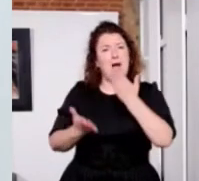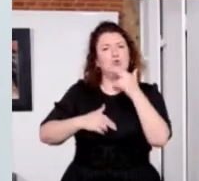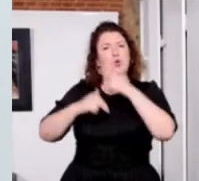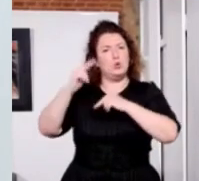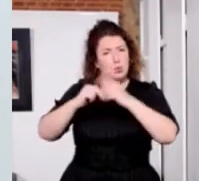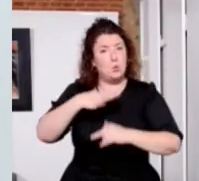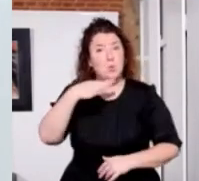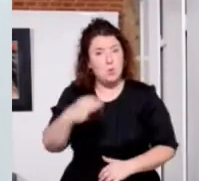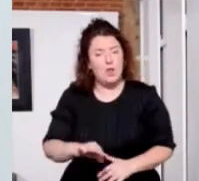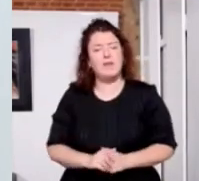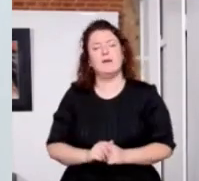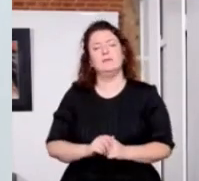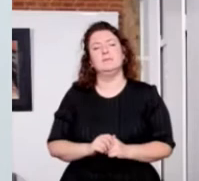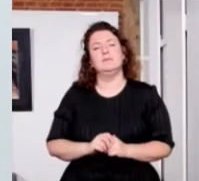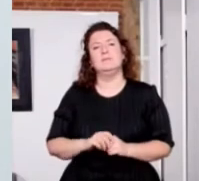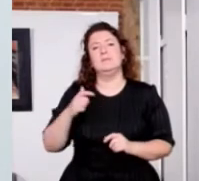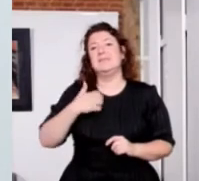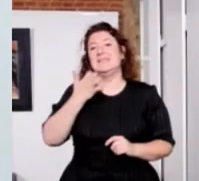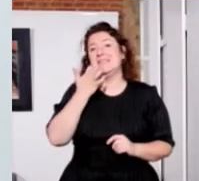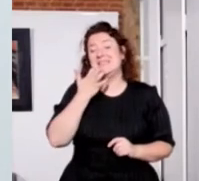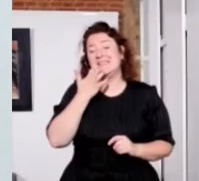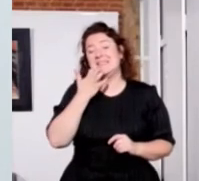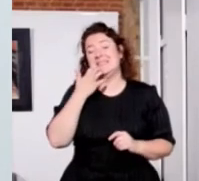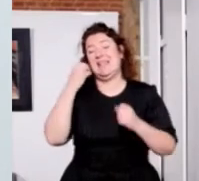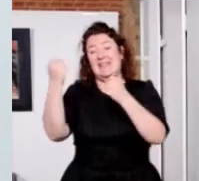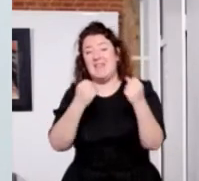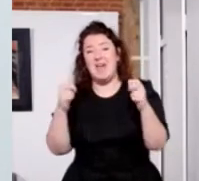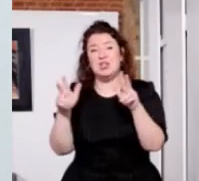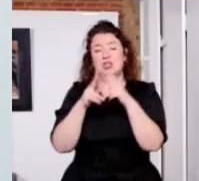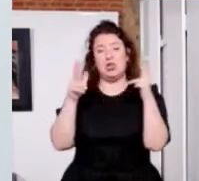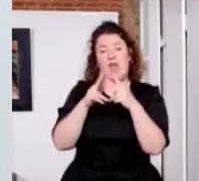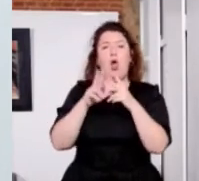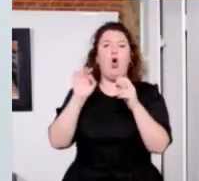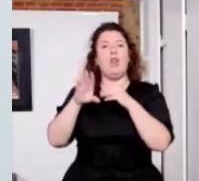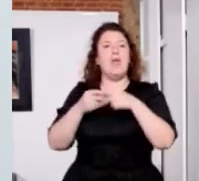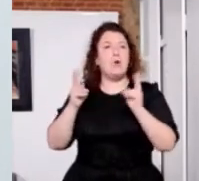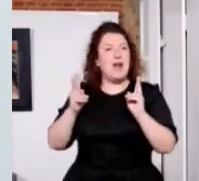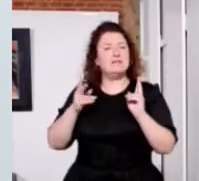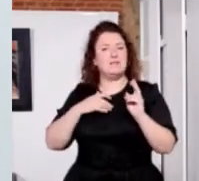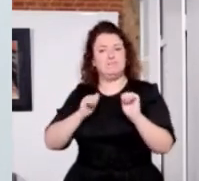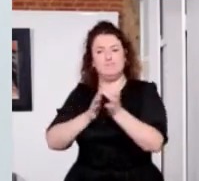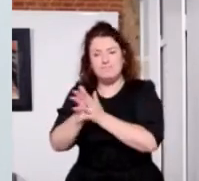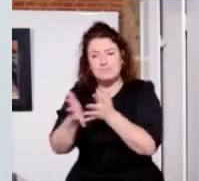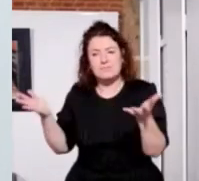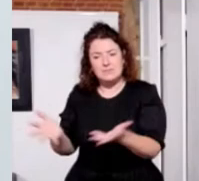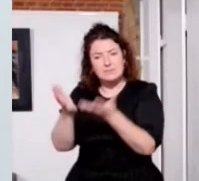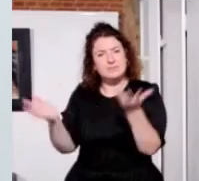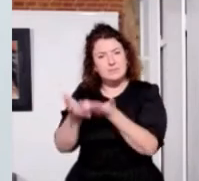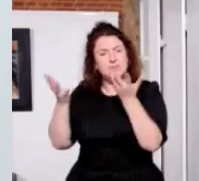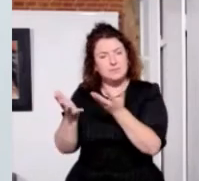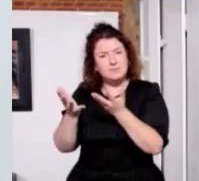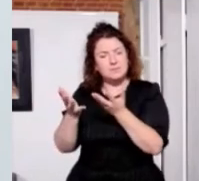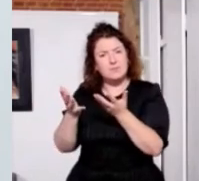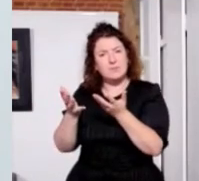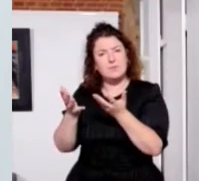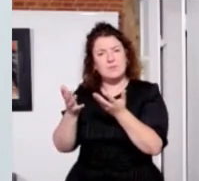que en la medida que las entidades sociales somos más democráticas y damos más participación e incorporamos o damos